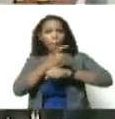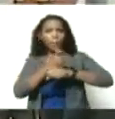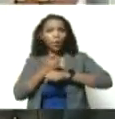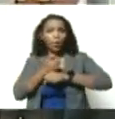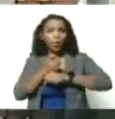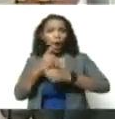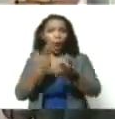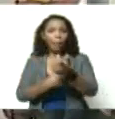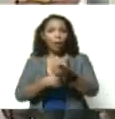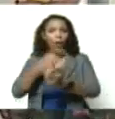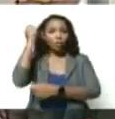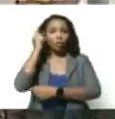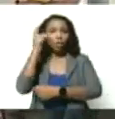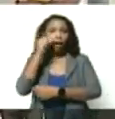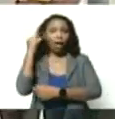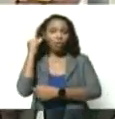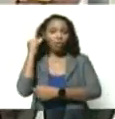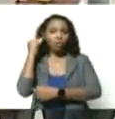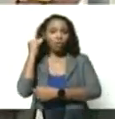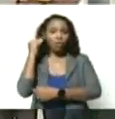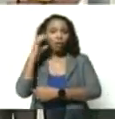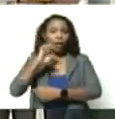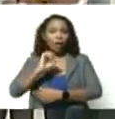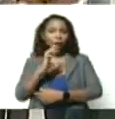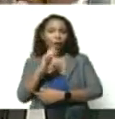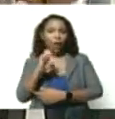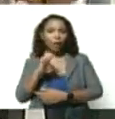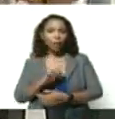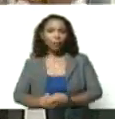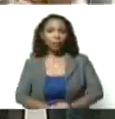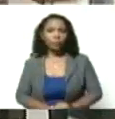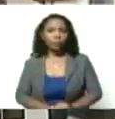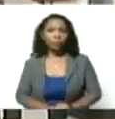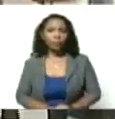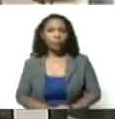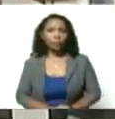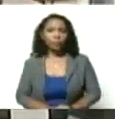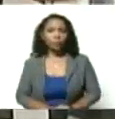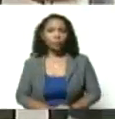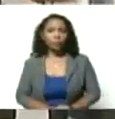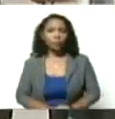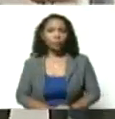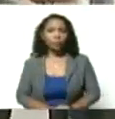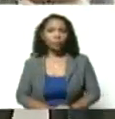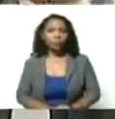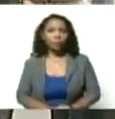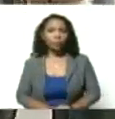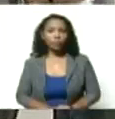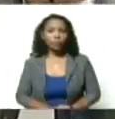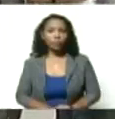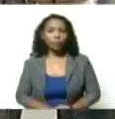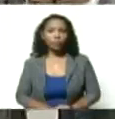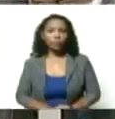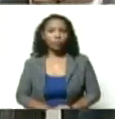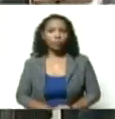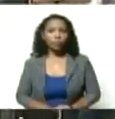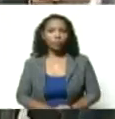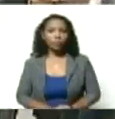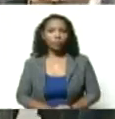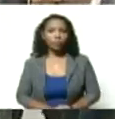hermano diputado Earle Herrera. Callejón de honor, atención,